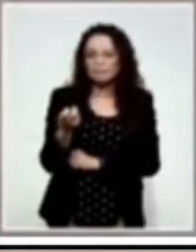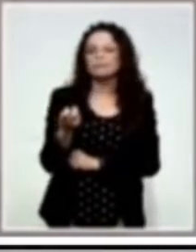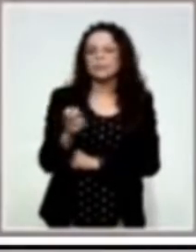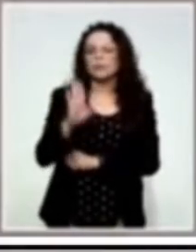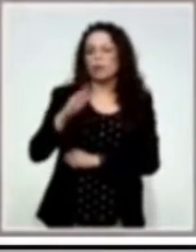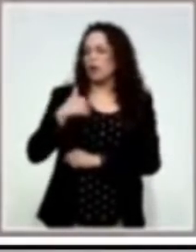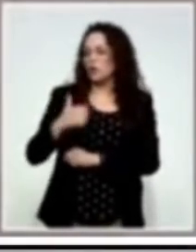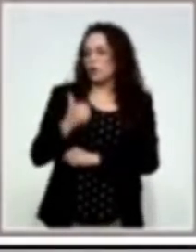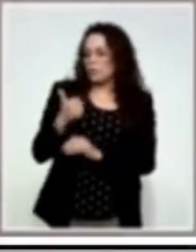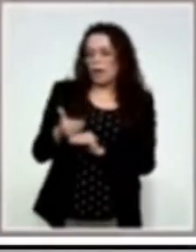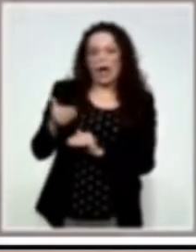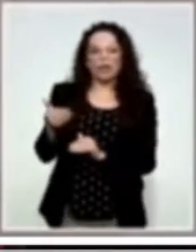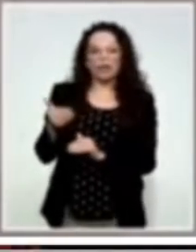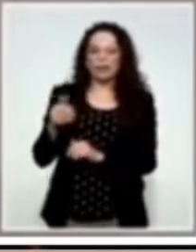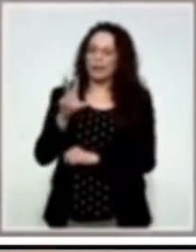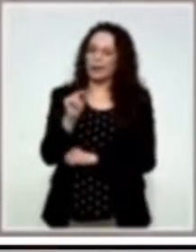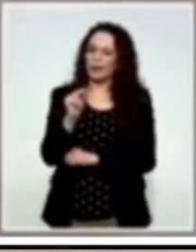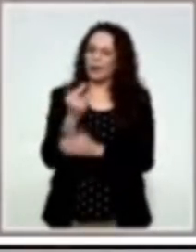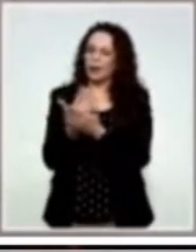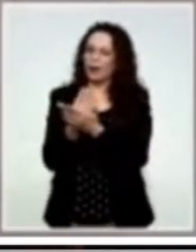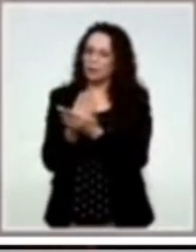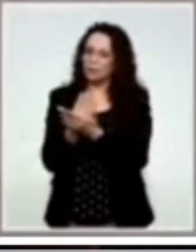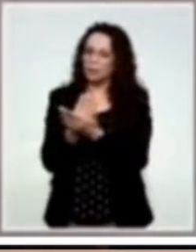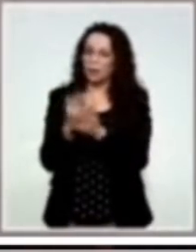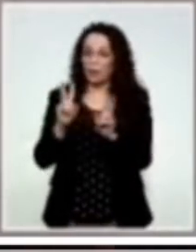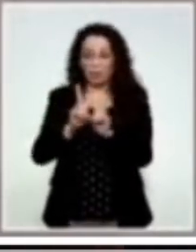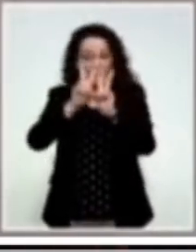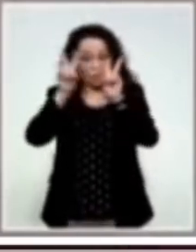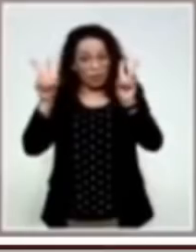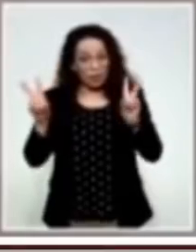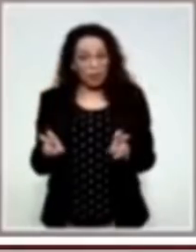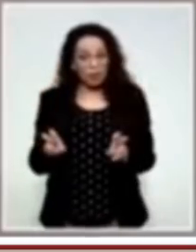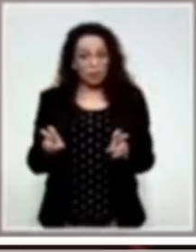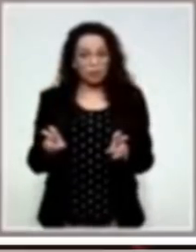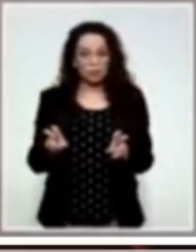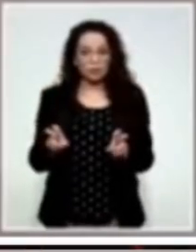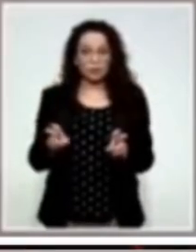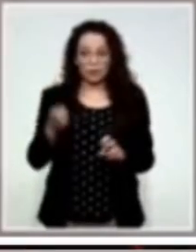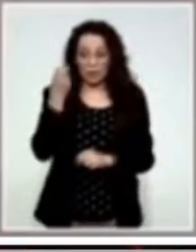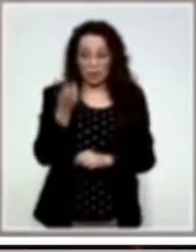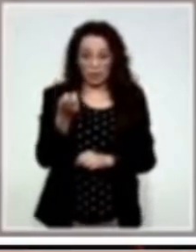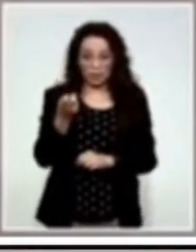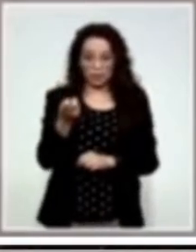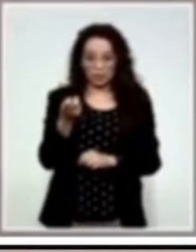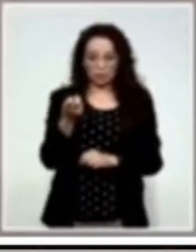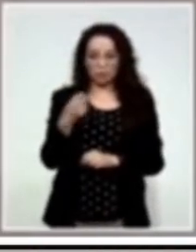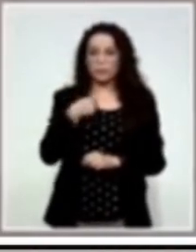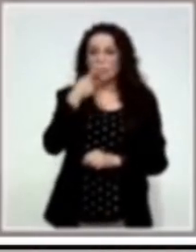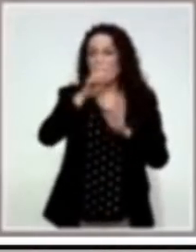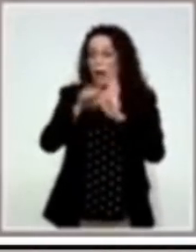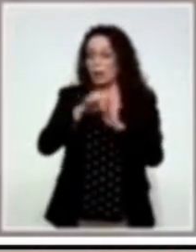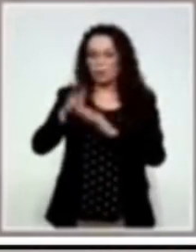adelantando criterio. Yo creo que el tema, sin ejemplificar, el tema